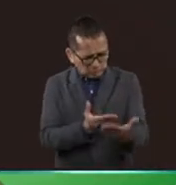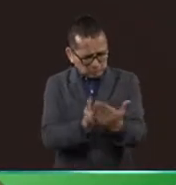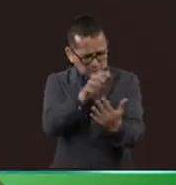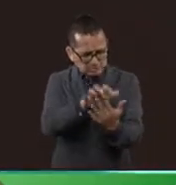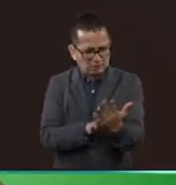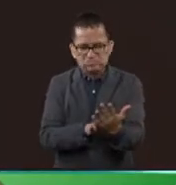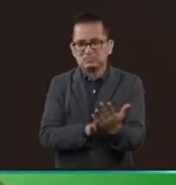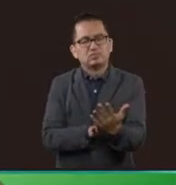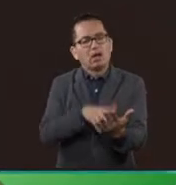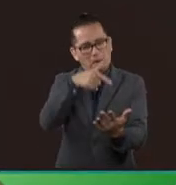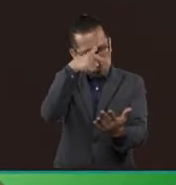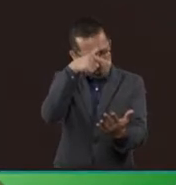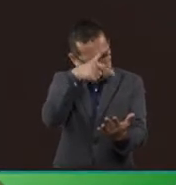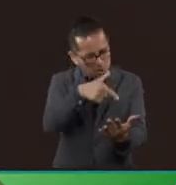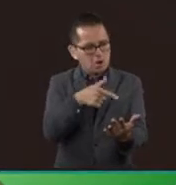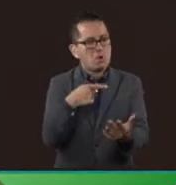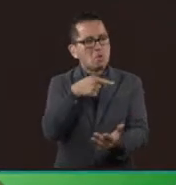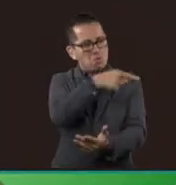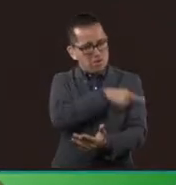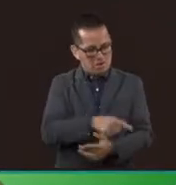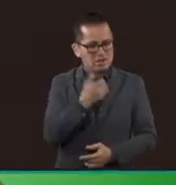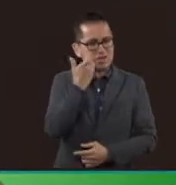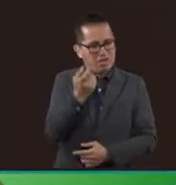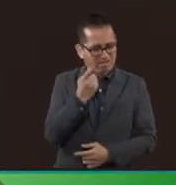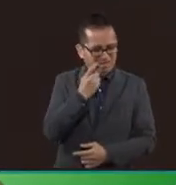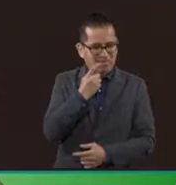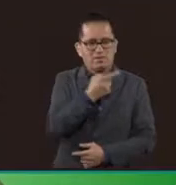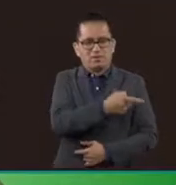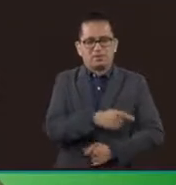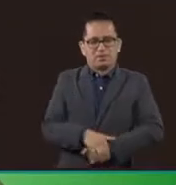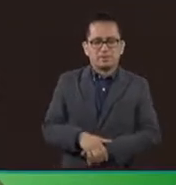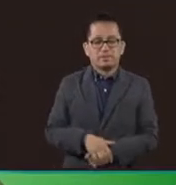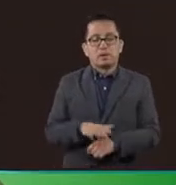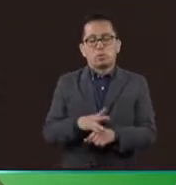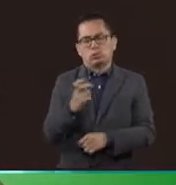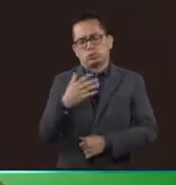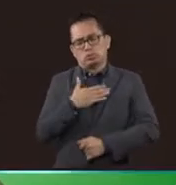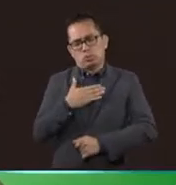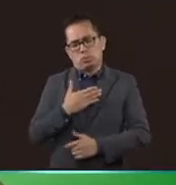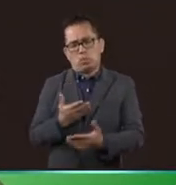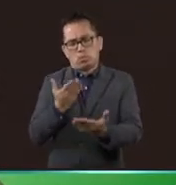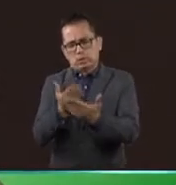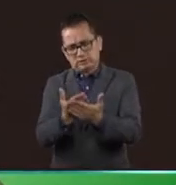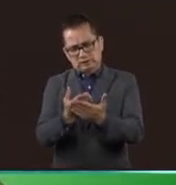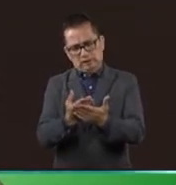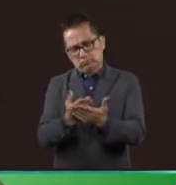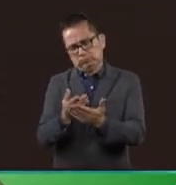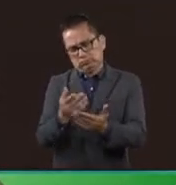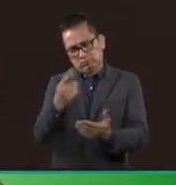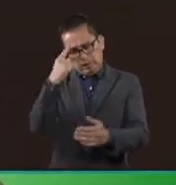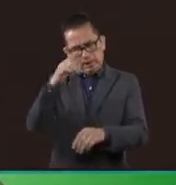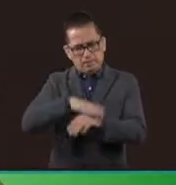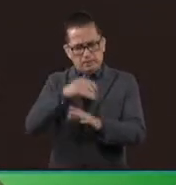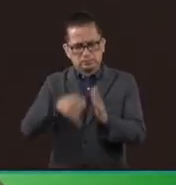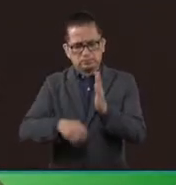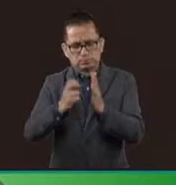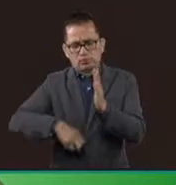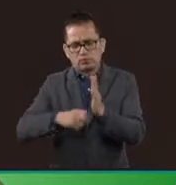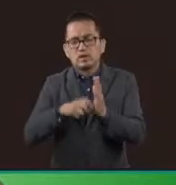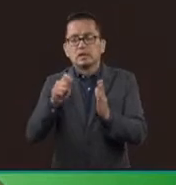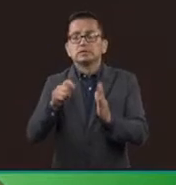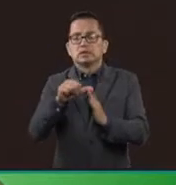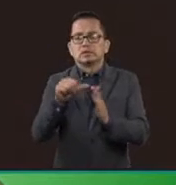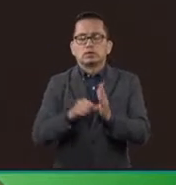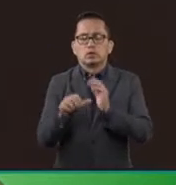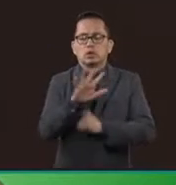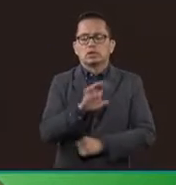verdadera intención es por esto que propongo a disposición de este pleno la siguiente reserva al artículo 500 numeral